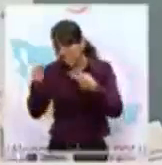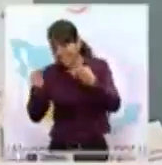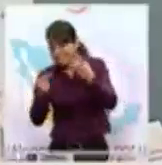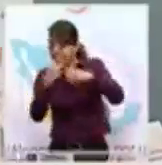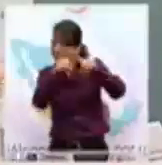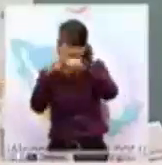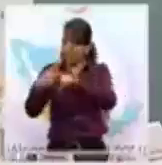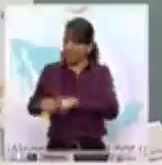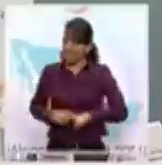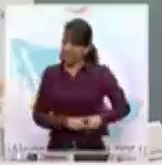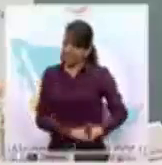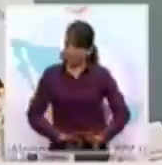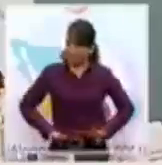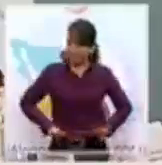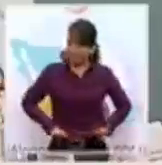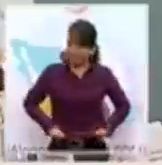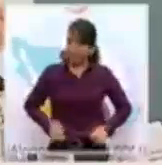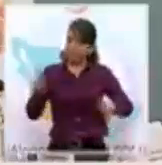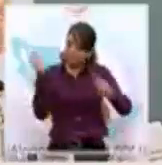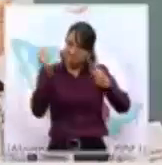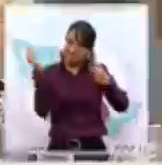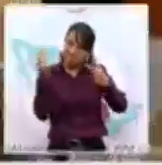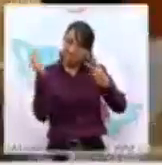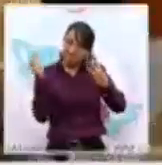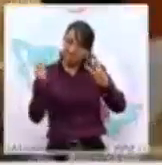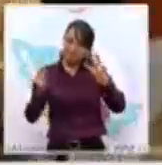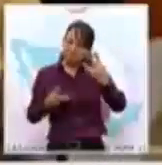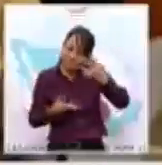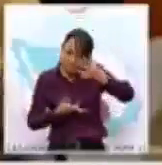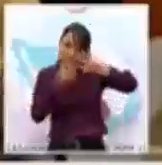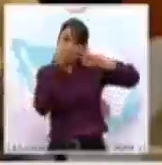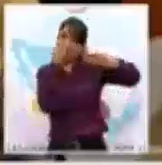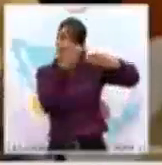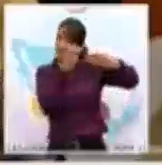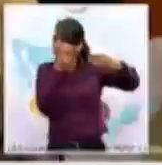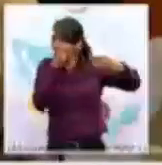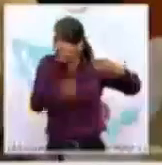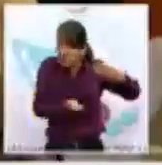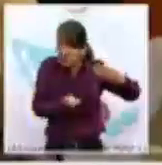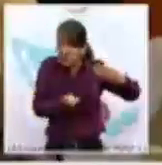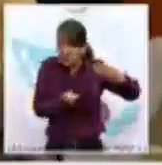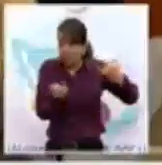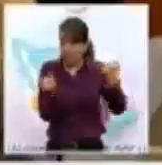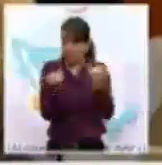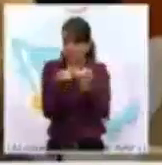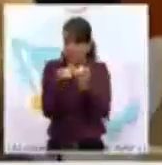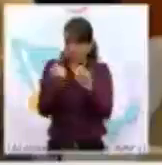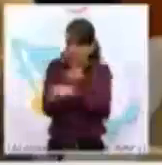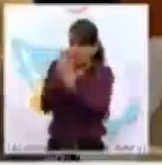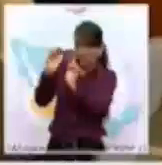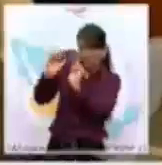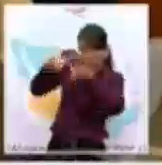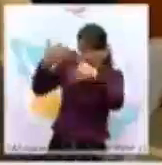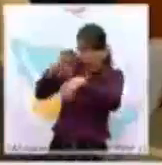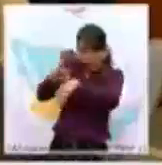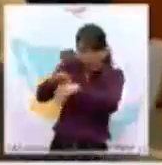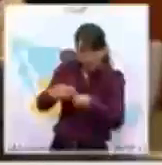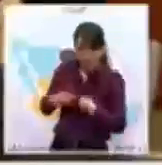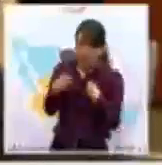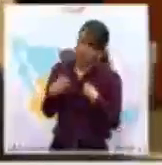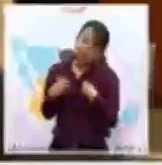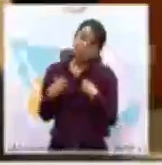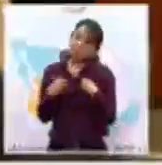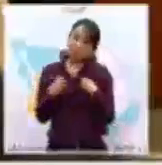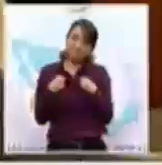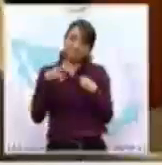de la vida de parte de los actores en la parte cotidiana. No es lo mismo ver